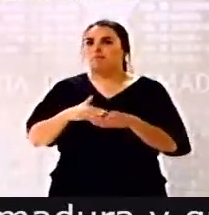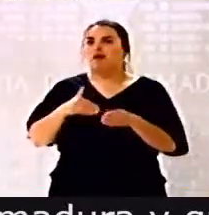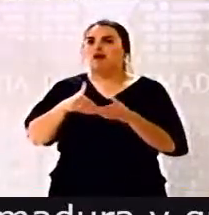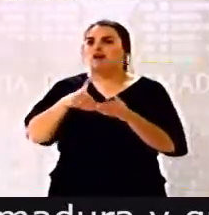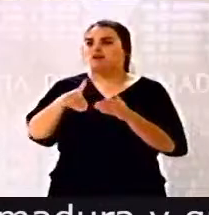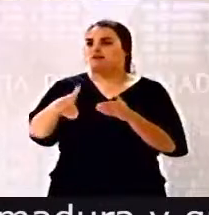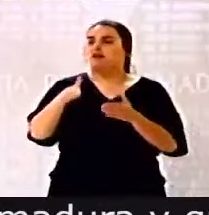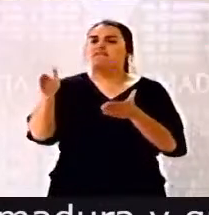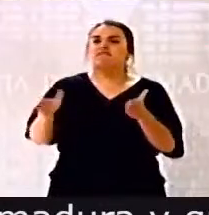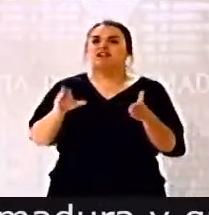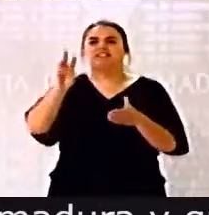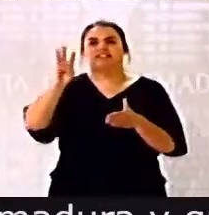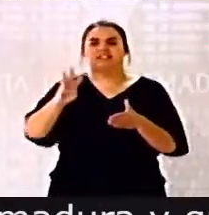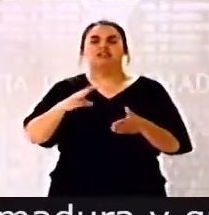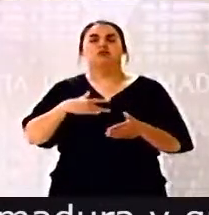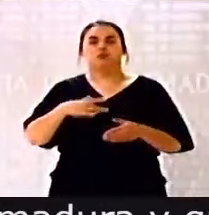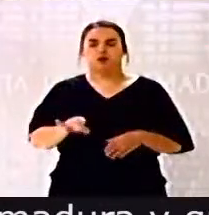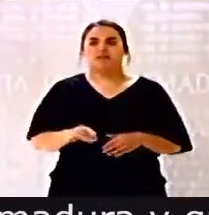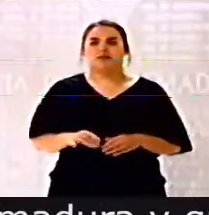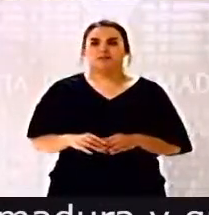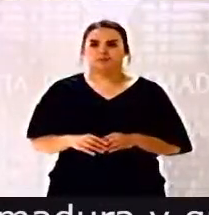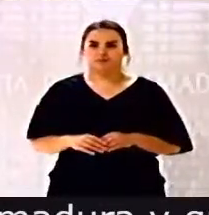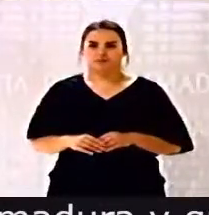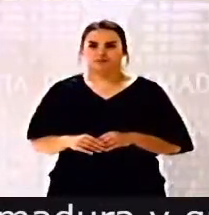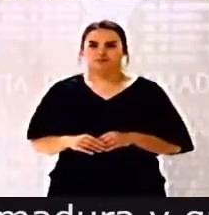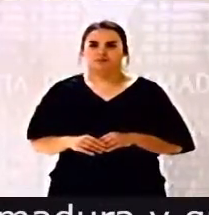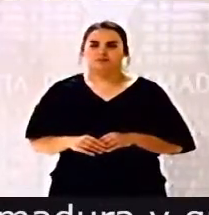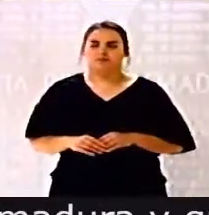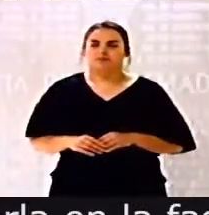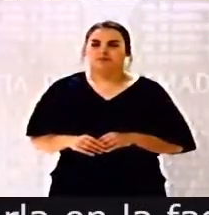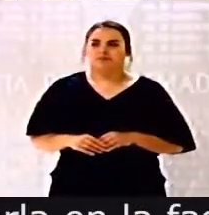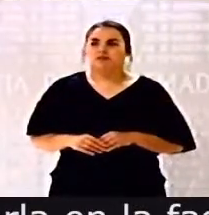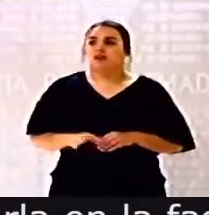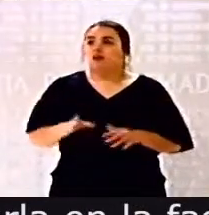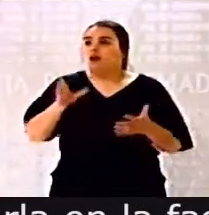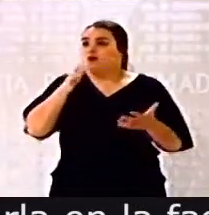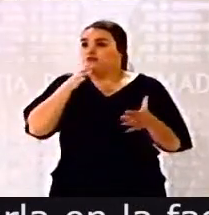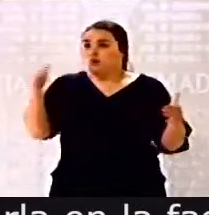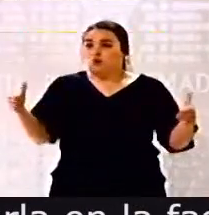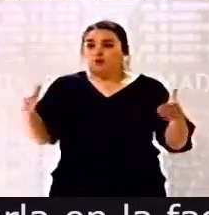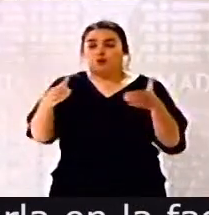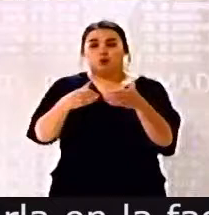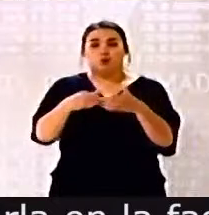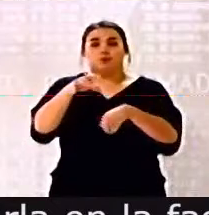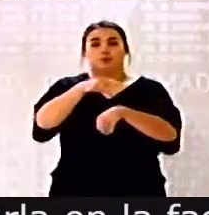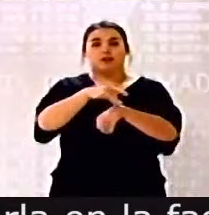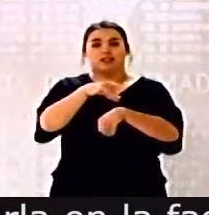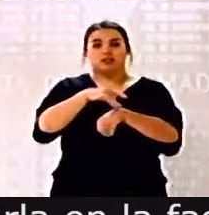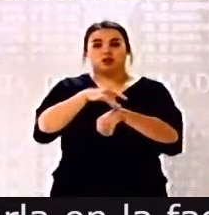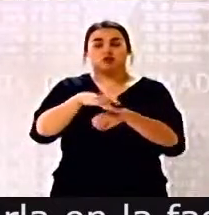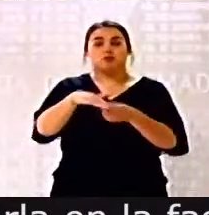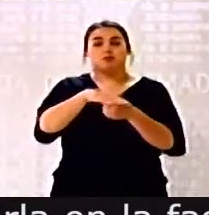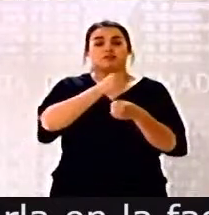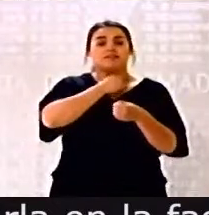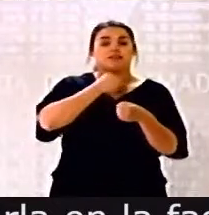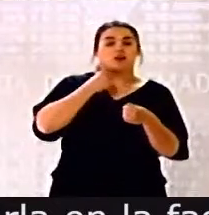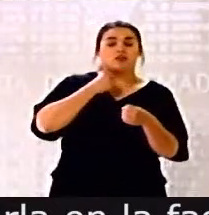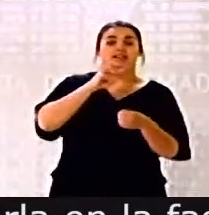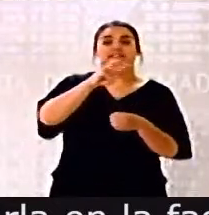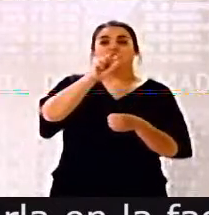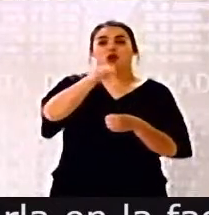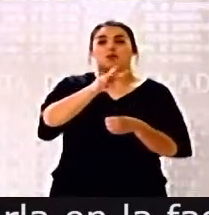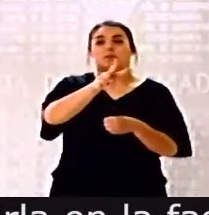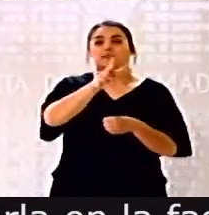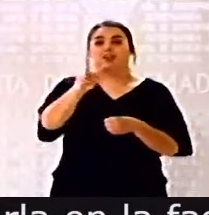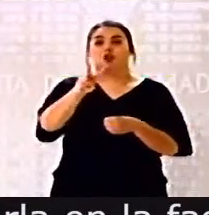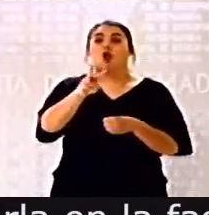abordarla en la fase 3. Tenemos una dotación de médicos en la provincia de Badajoz de 3,22 por